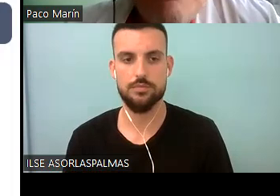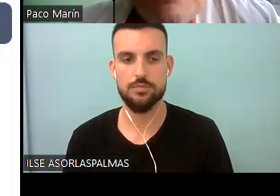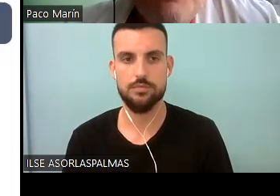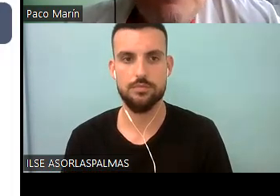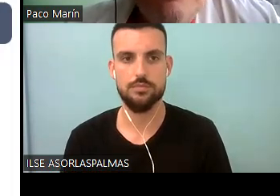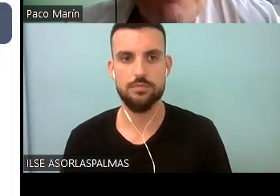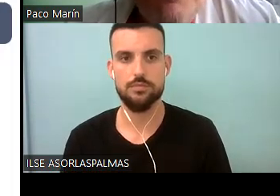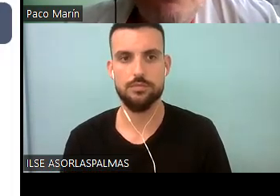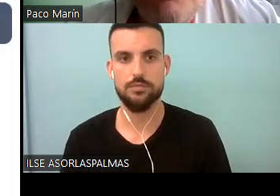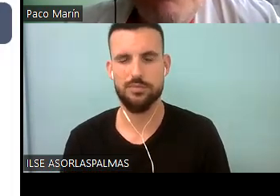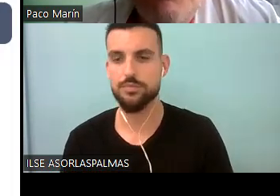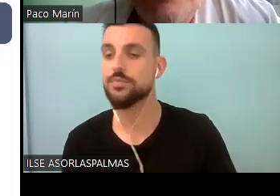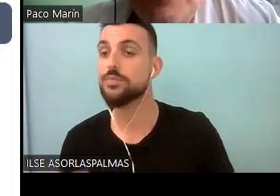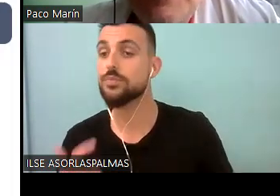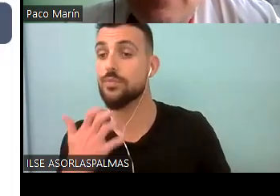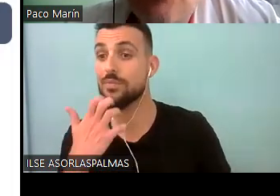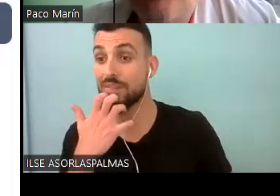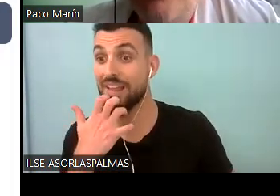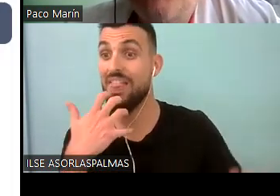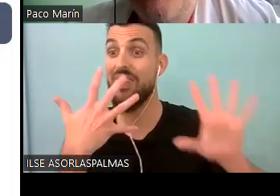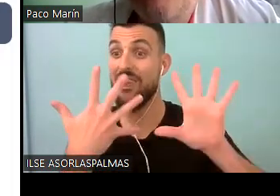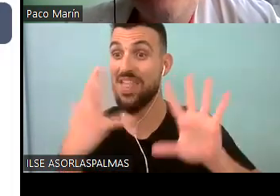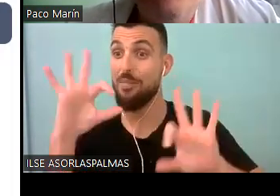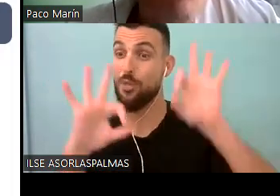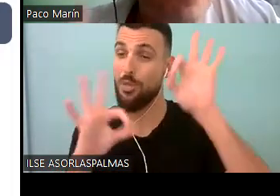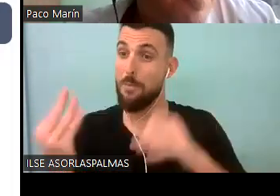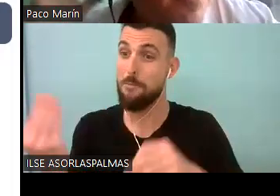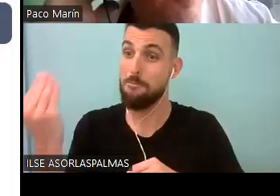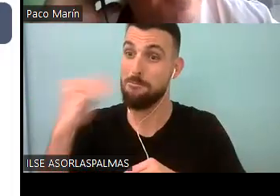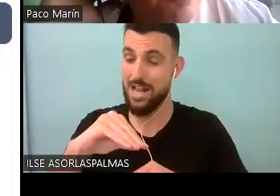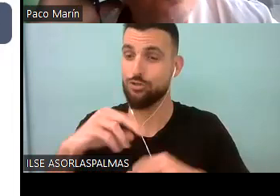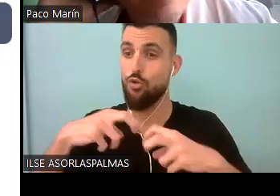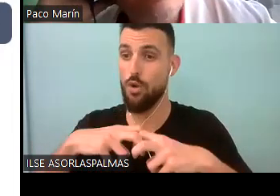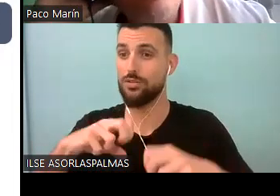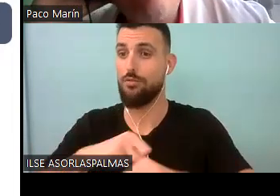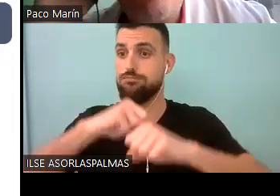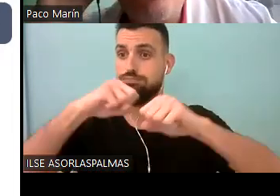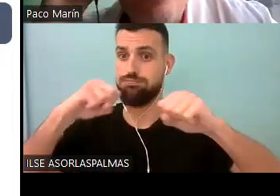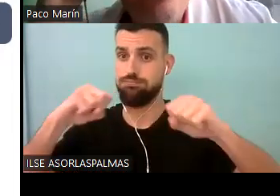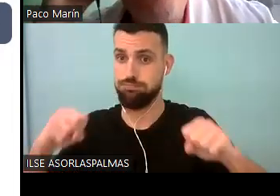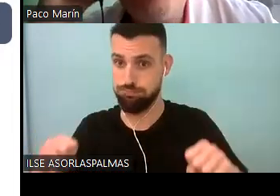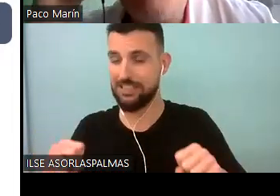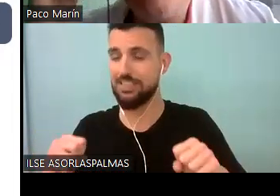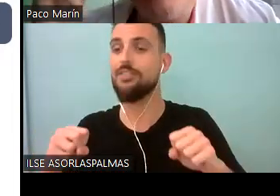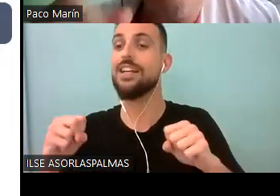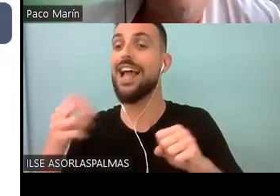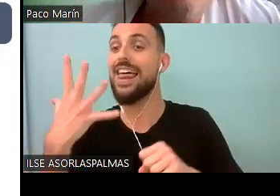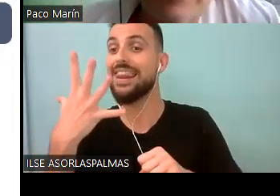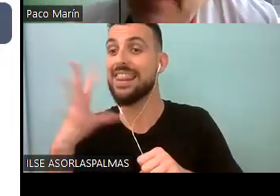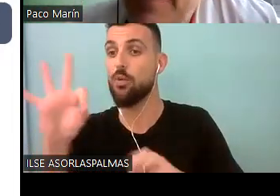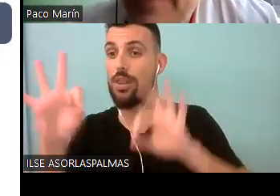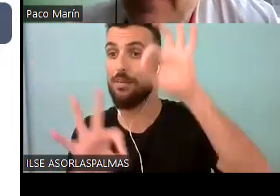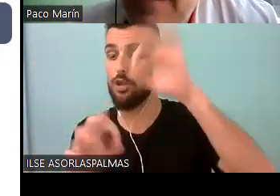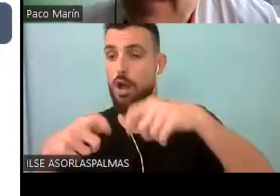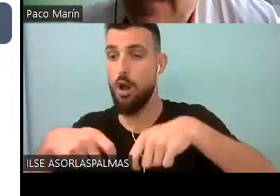Por cada 10% que aumentemos la densidad mineral ósea, conseguimos disminuir un 50% de riesgo de fractura en la edad adulta. Esto es fundamental, sobre todo